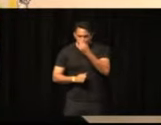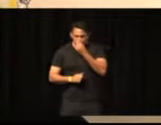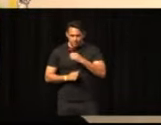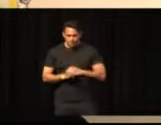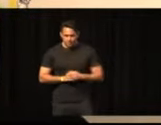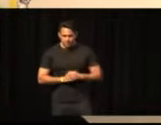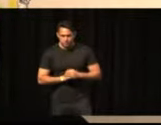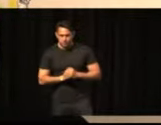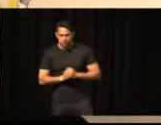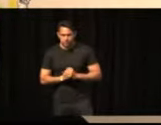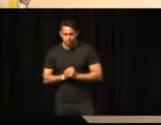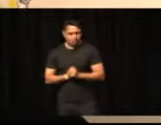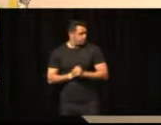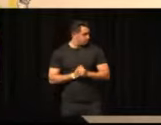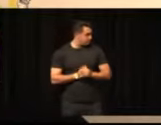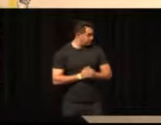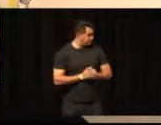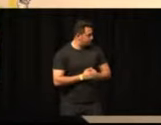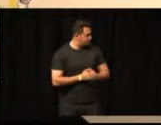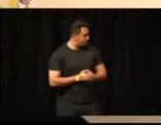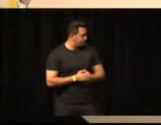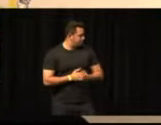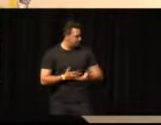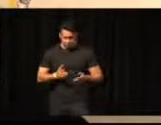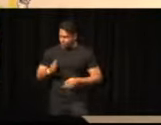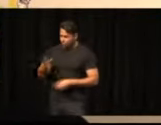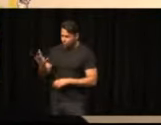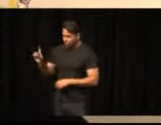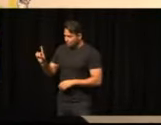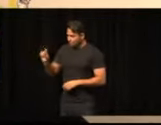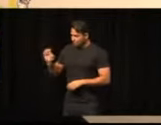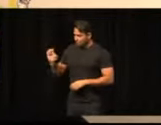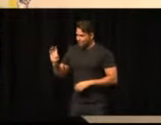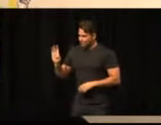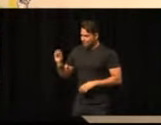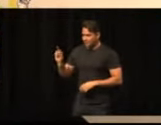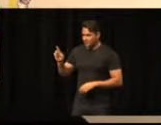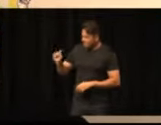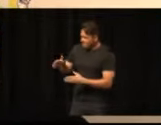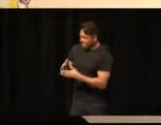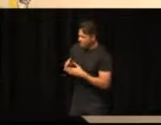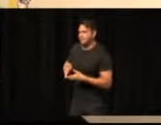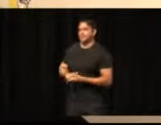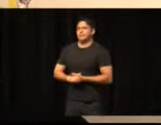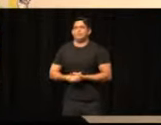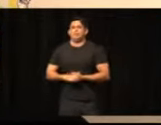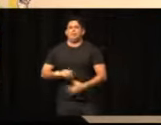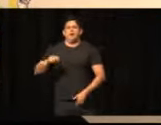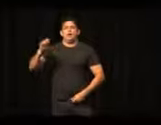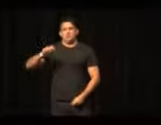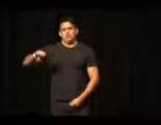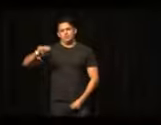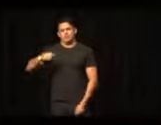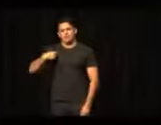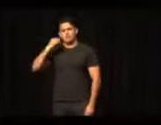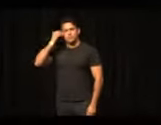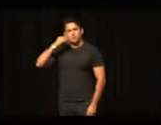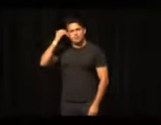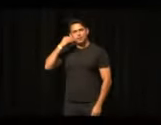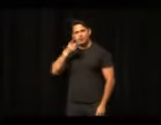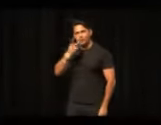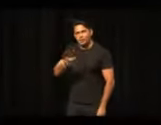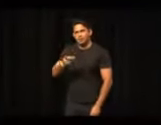Débora. Ese es el orden, si no pueden cambiar, todo bien. Yo soy muy educada. Bueno, en nuestra experiencia